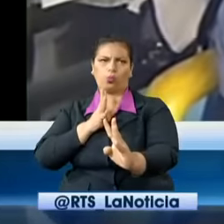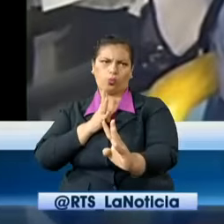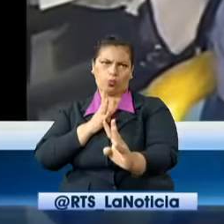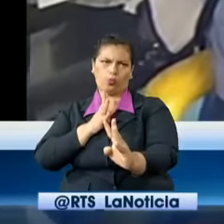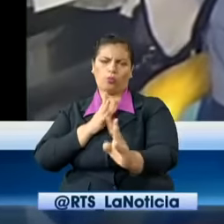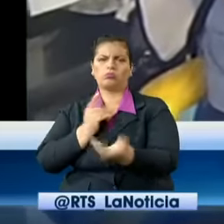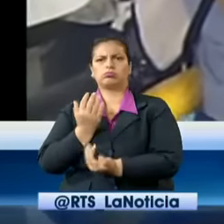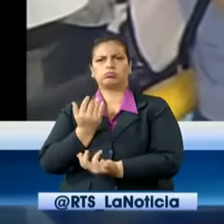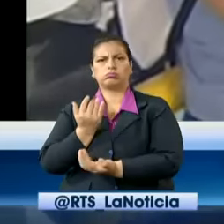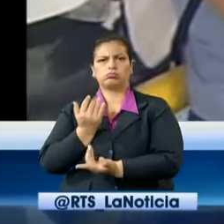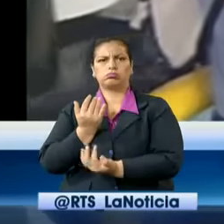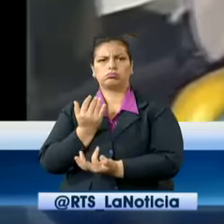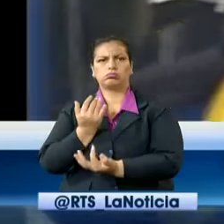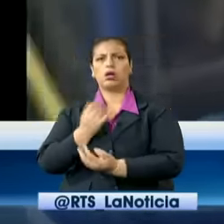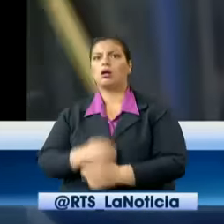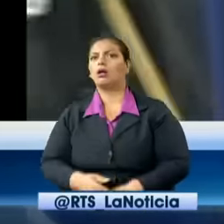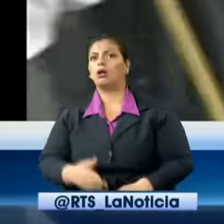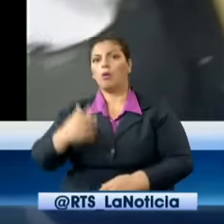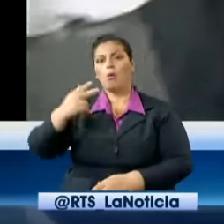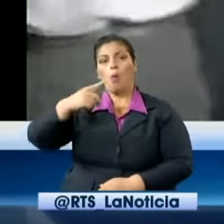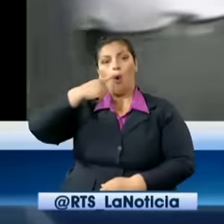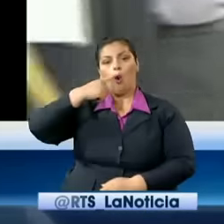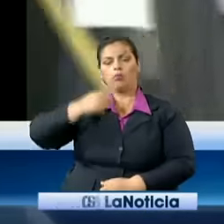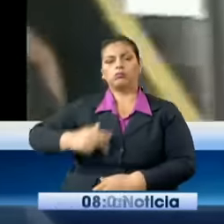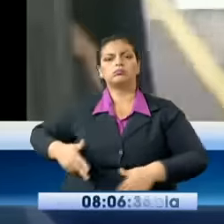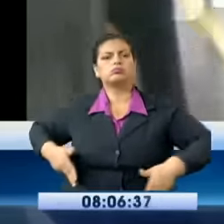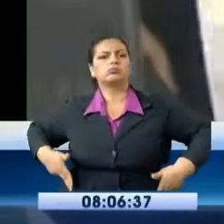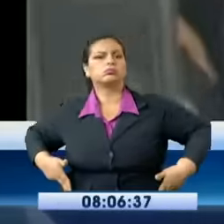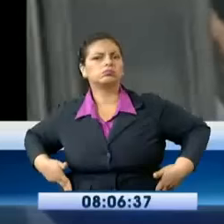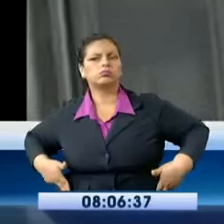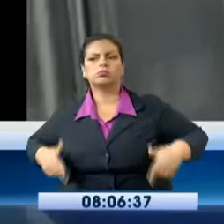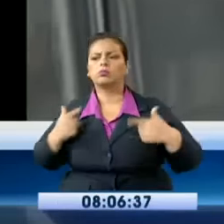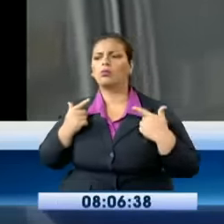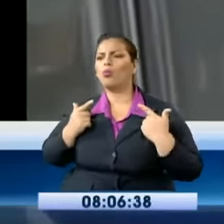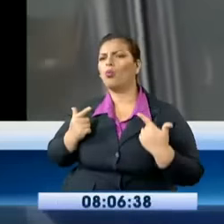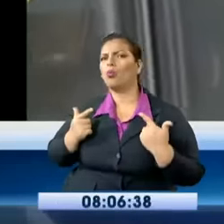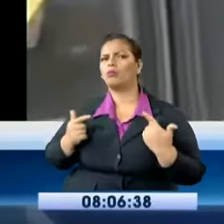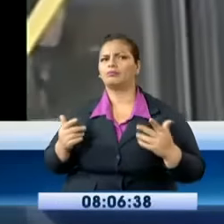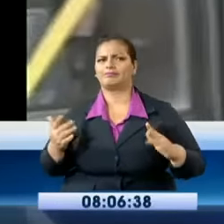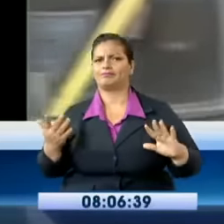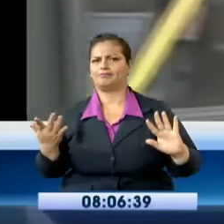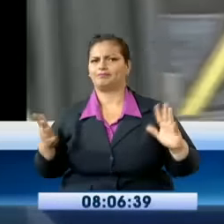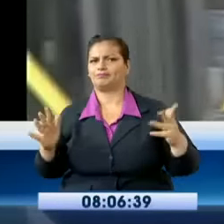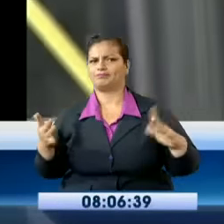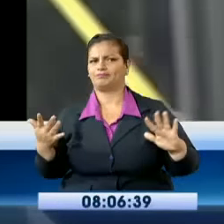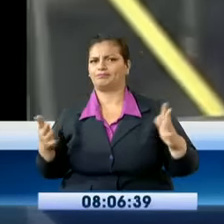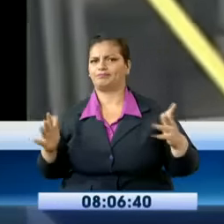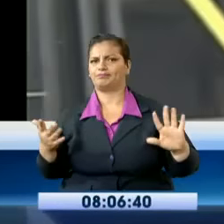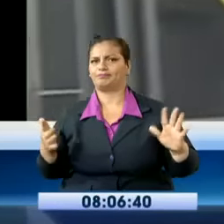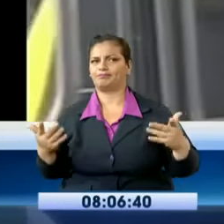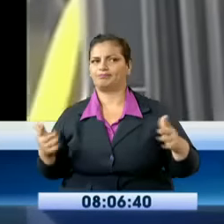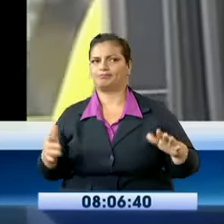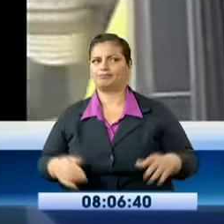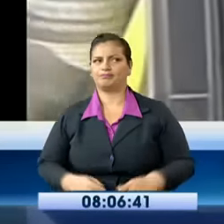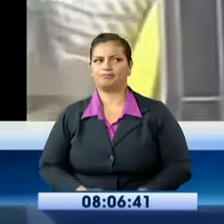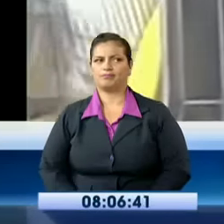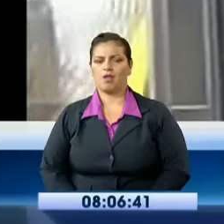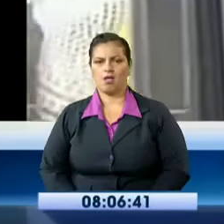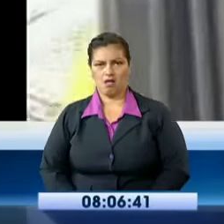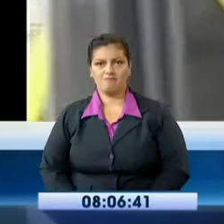ningún personal de seguridad que evite que alguna persona se mete sabidamente,